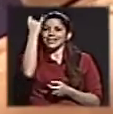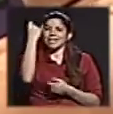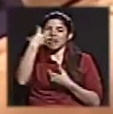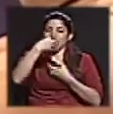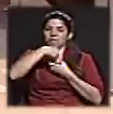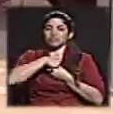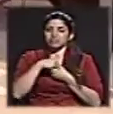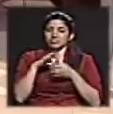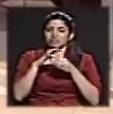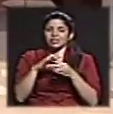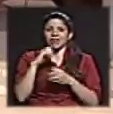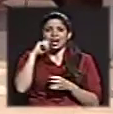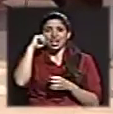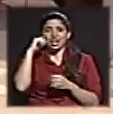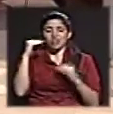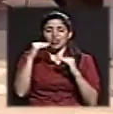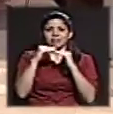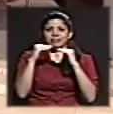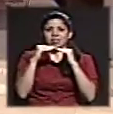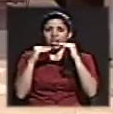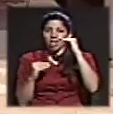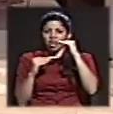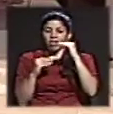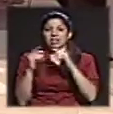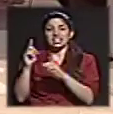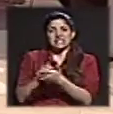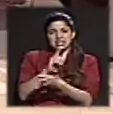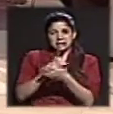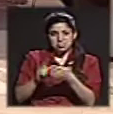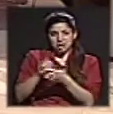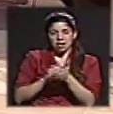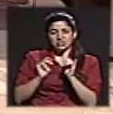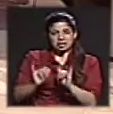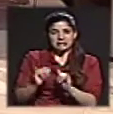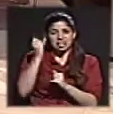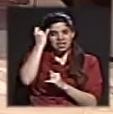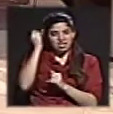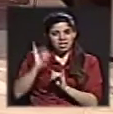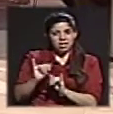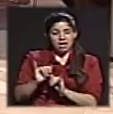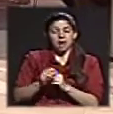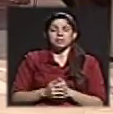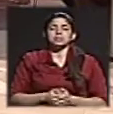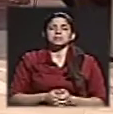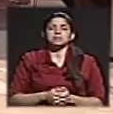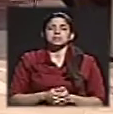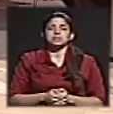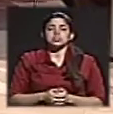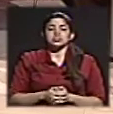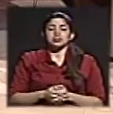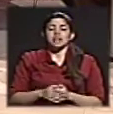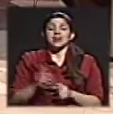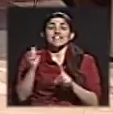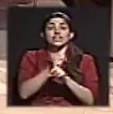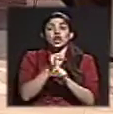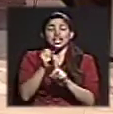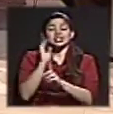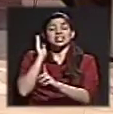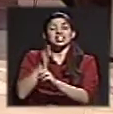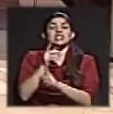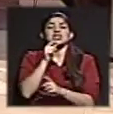género, en el tema de las desigualdades, de la discriminación, ¿no? Y de la violencia hacia